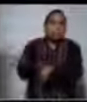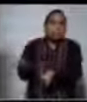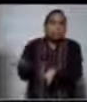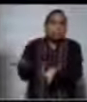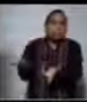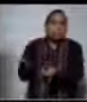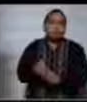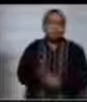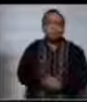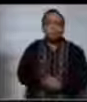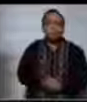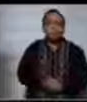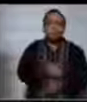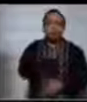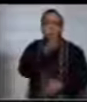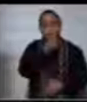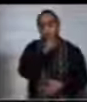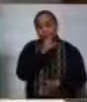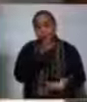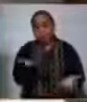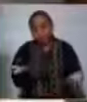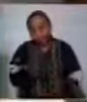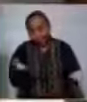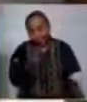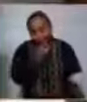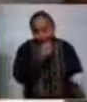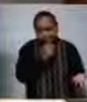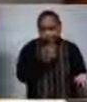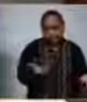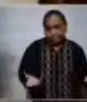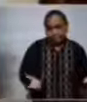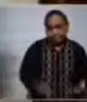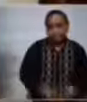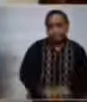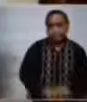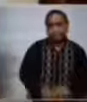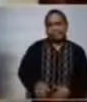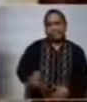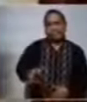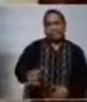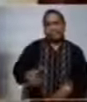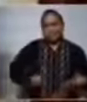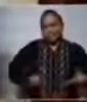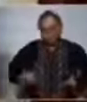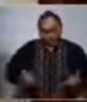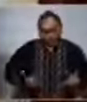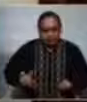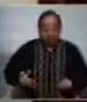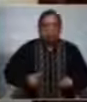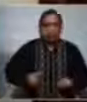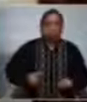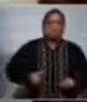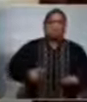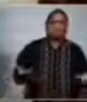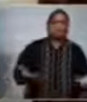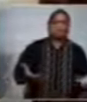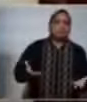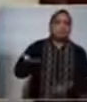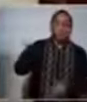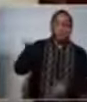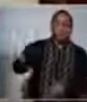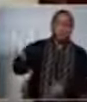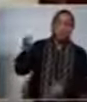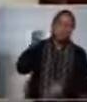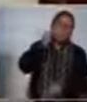tenía la No, llave. que no podía abrir. Que él no Y él podía dice abrir. que como que puro show, que se tenía su No, no, abogado no, que no. tenía la llave. o no tenía la llave, o